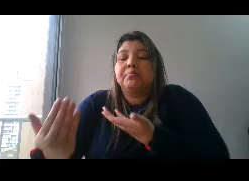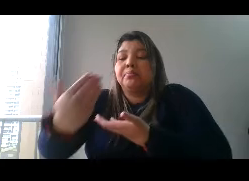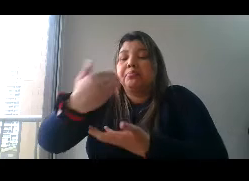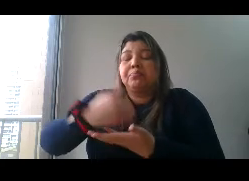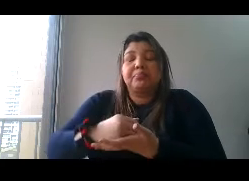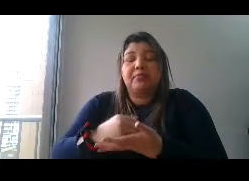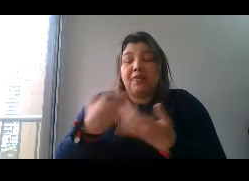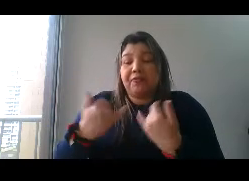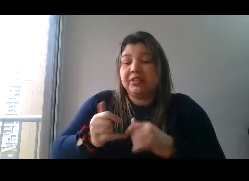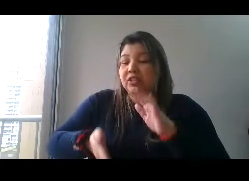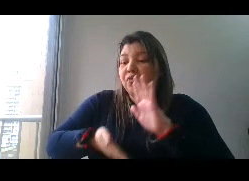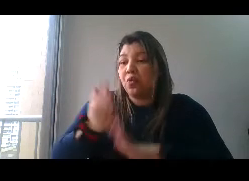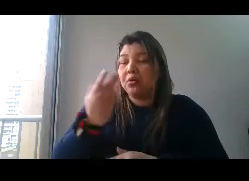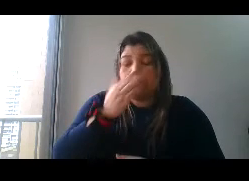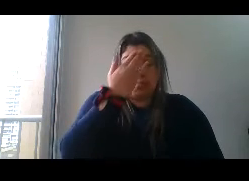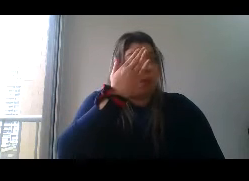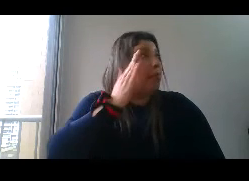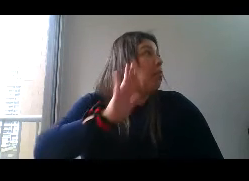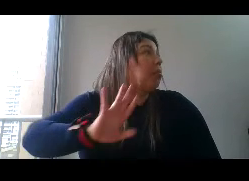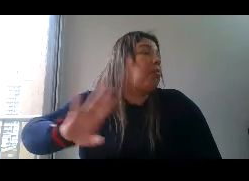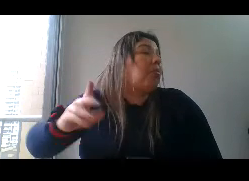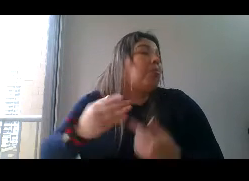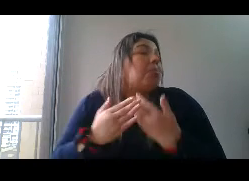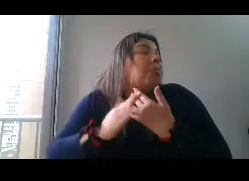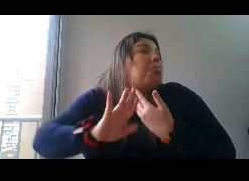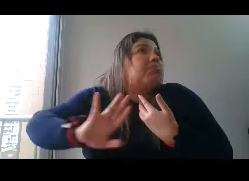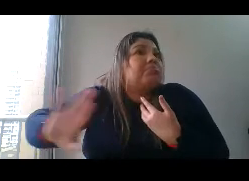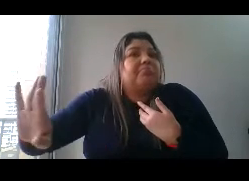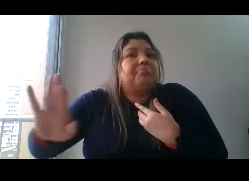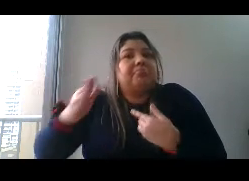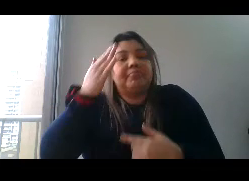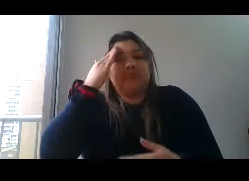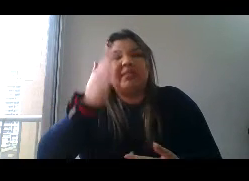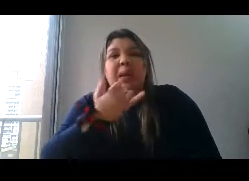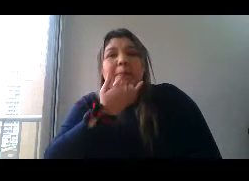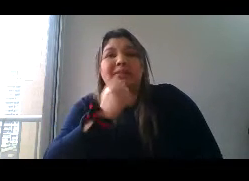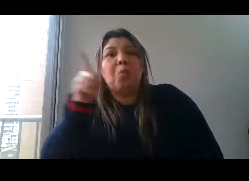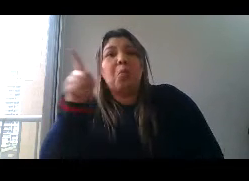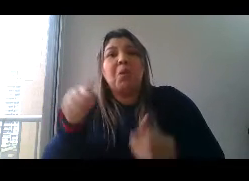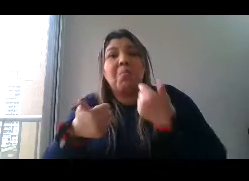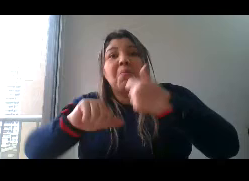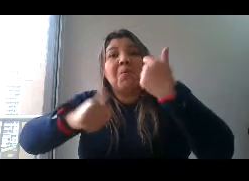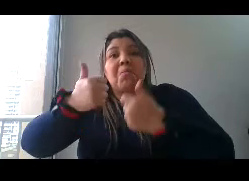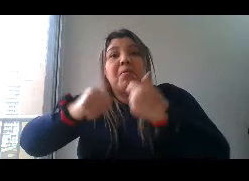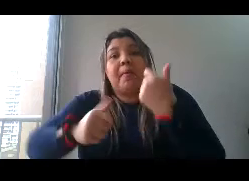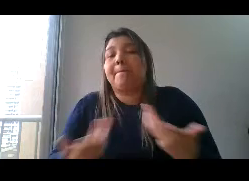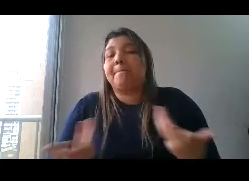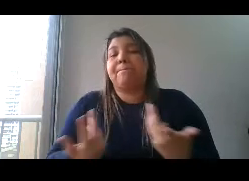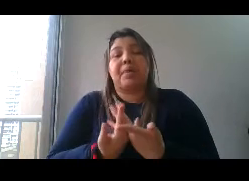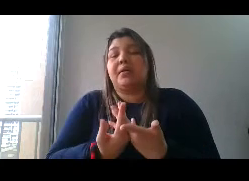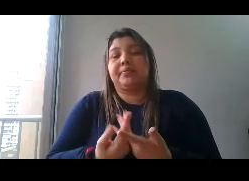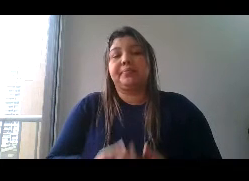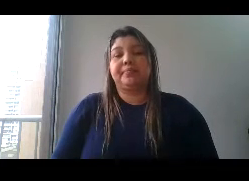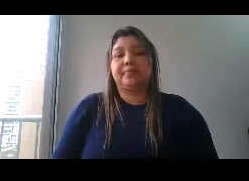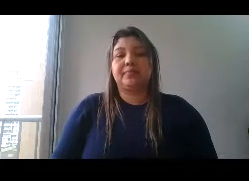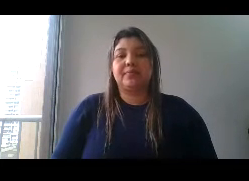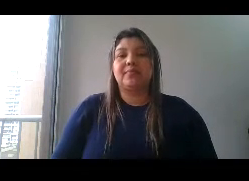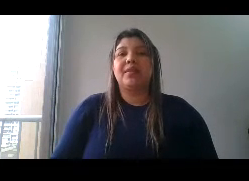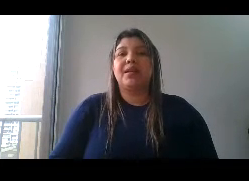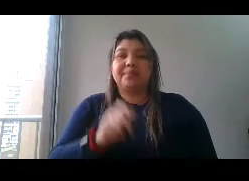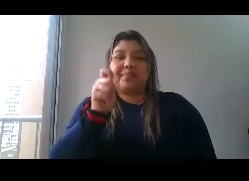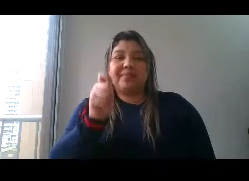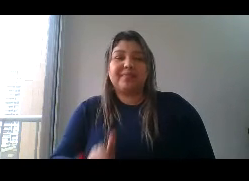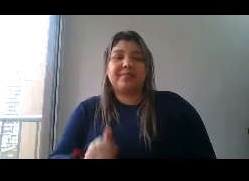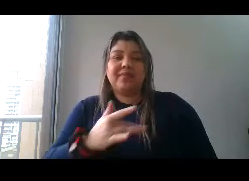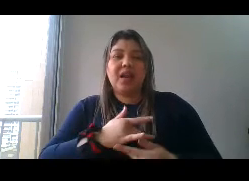empresa administradora de planes de beneficio. Eso hay que tenerlo en cuenta, pero aún así el profesional de la salud que